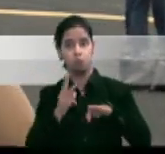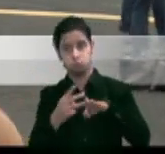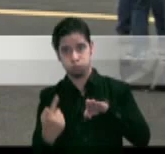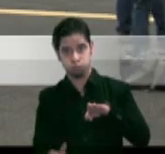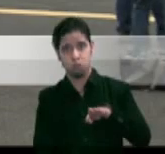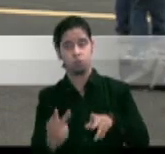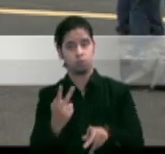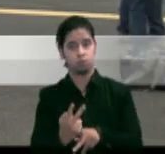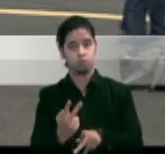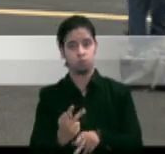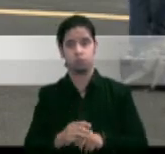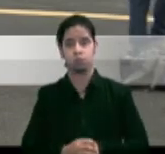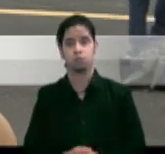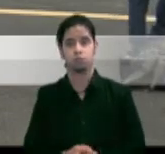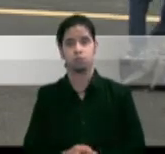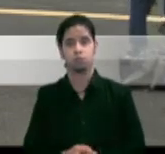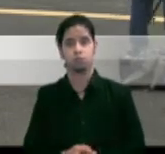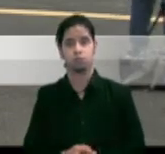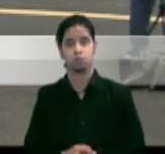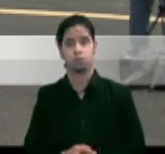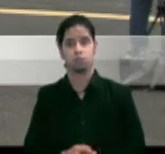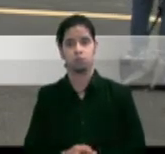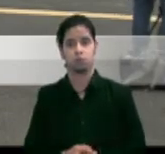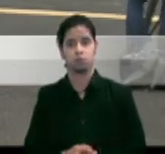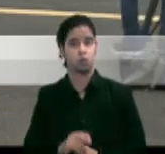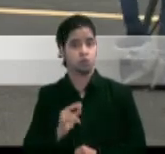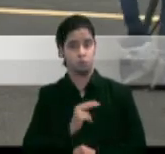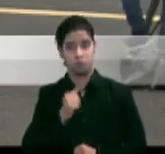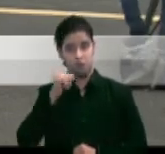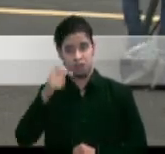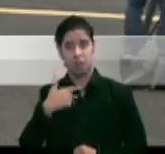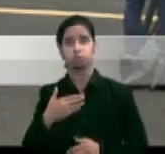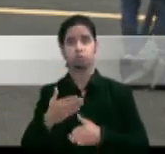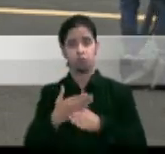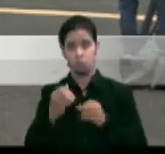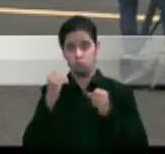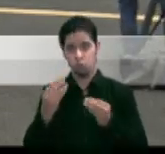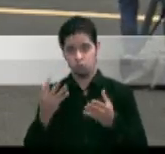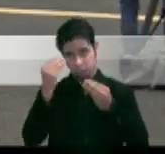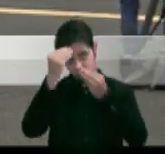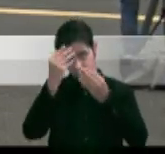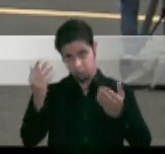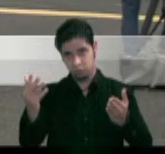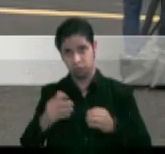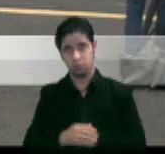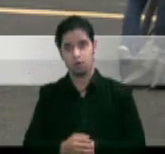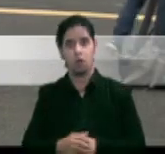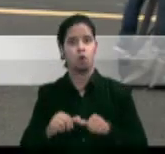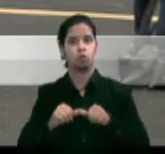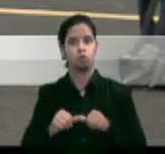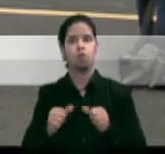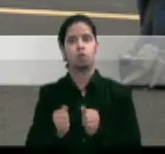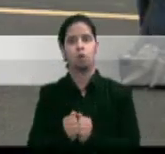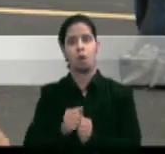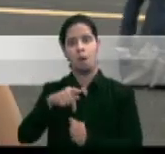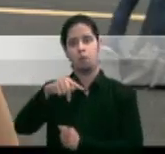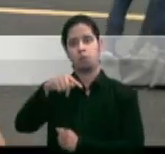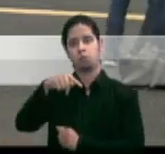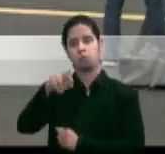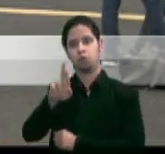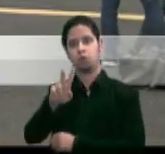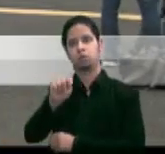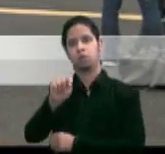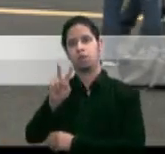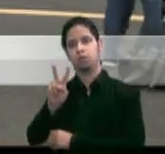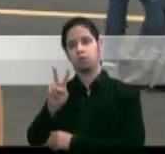vamos a estar aquí mañana con ustedes compartiendo mucha información educativa. Continúe su sintonía con Puerto Rico TV, ya